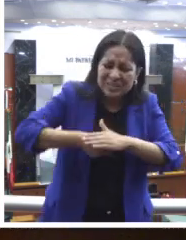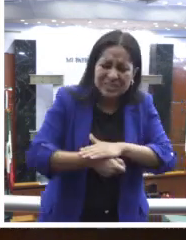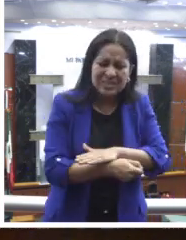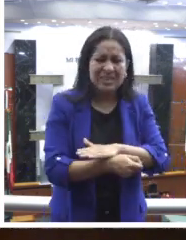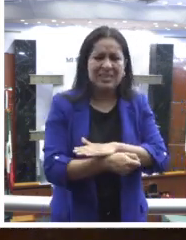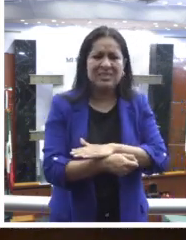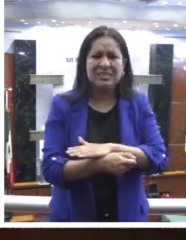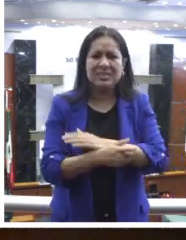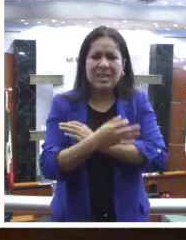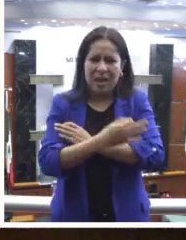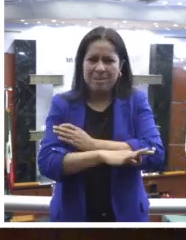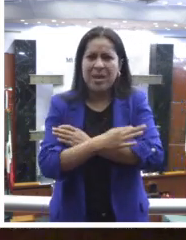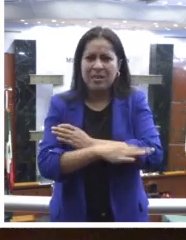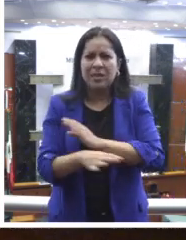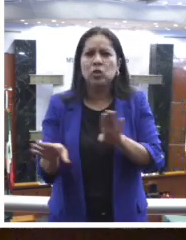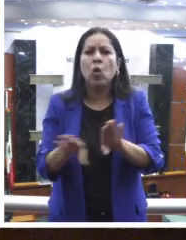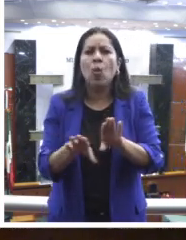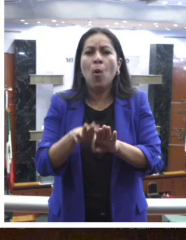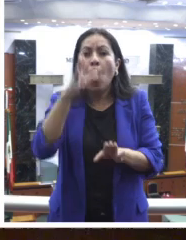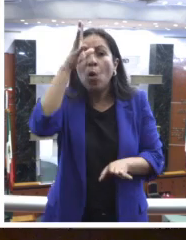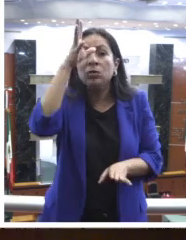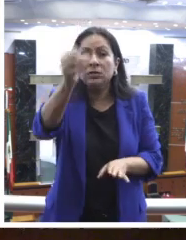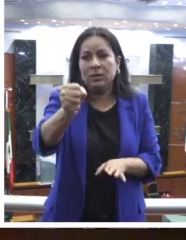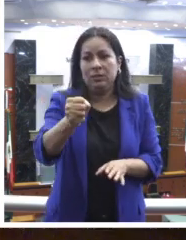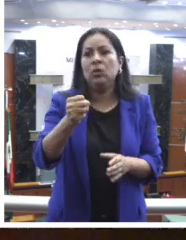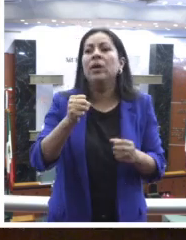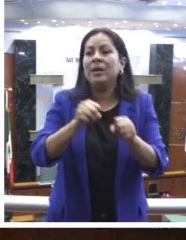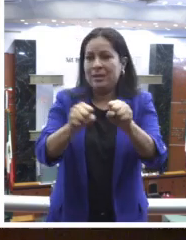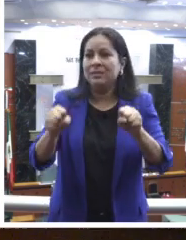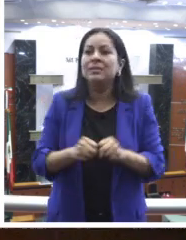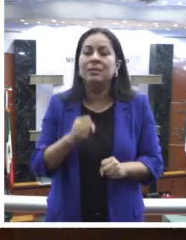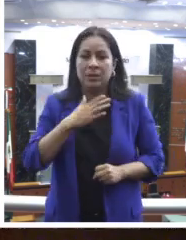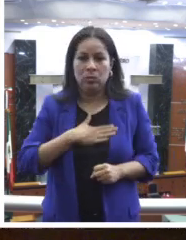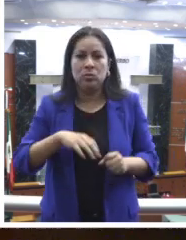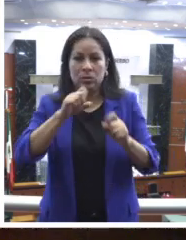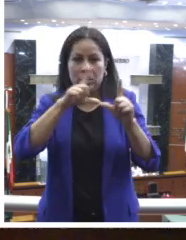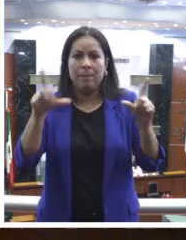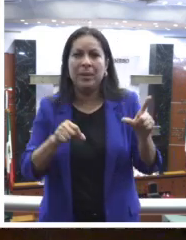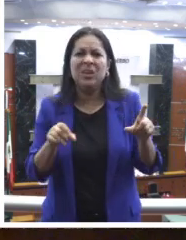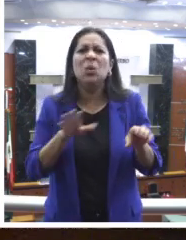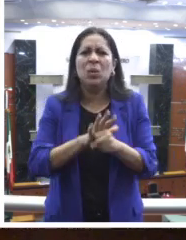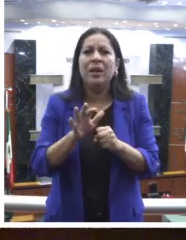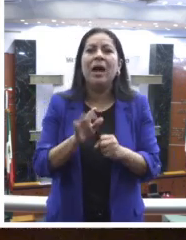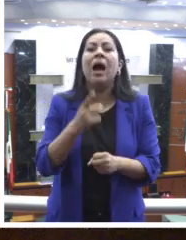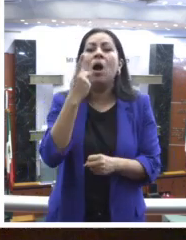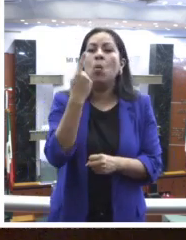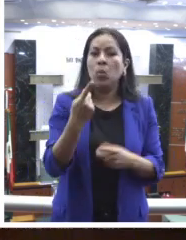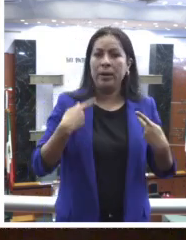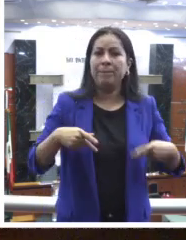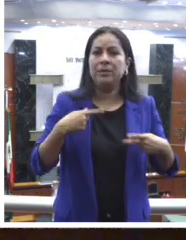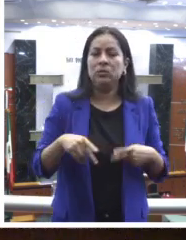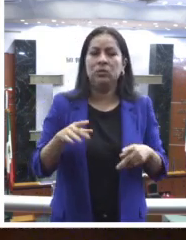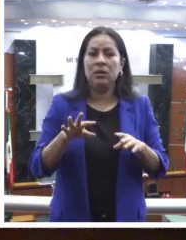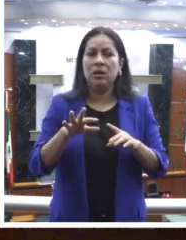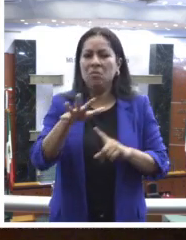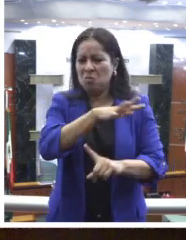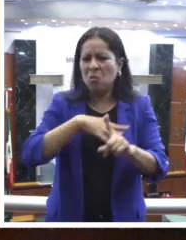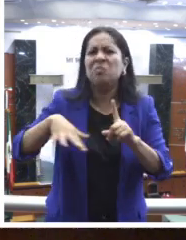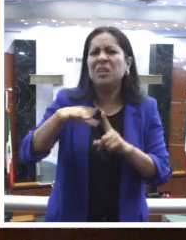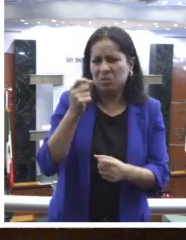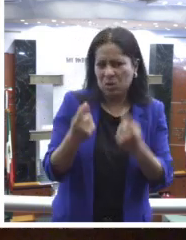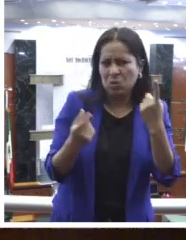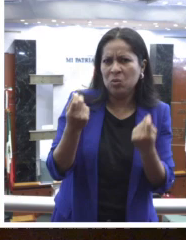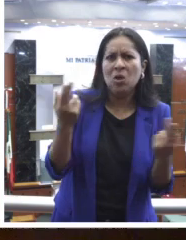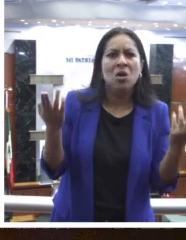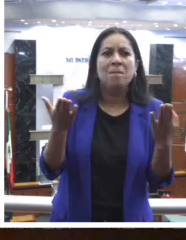eh Como concepto en el sistema de Justicia penal en México que se refiere a la detención de una persona bajo cierta circunstancias sin